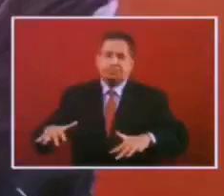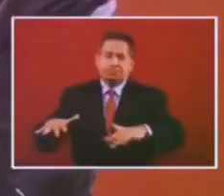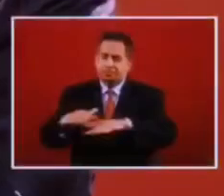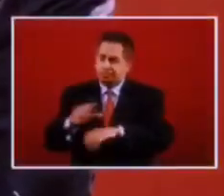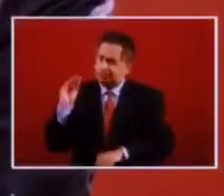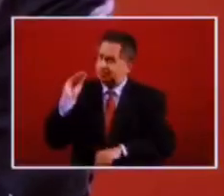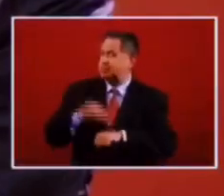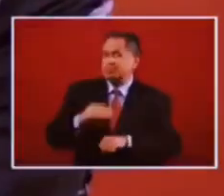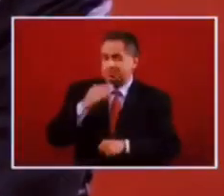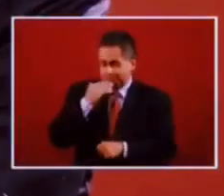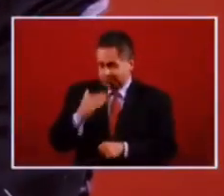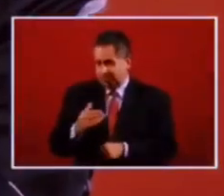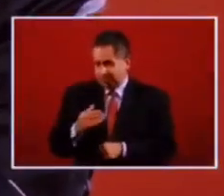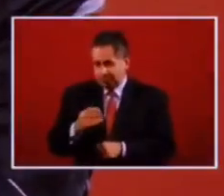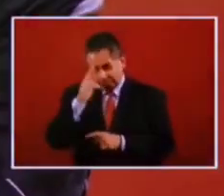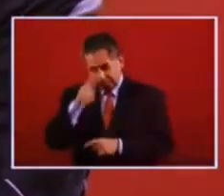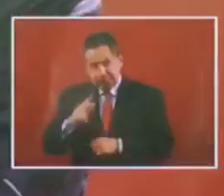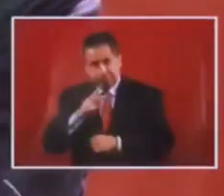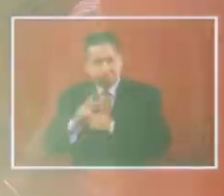con la nación